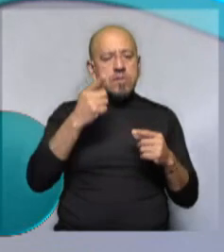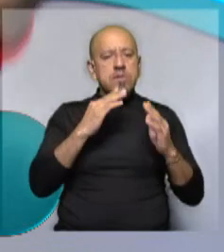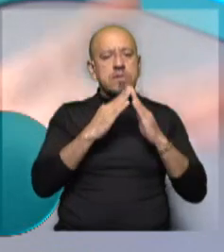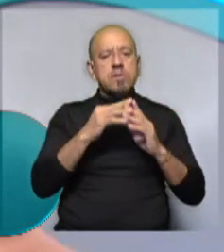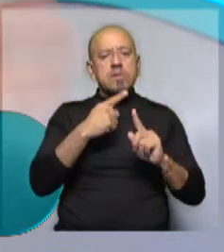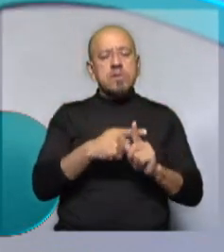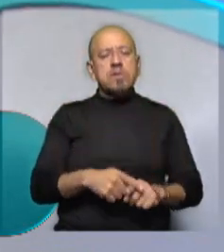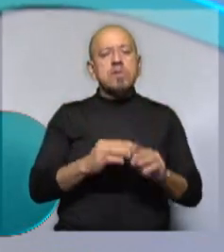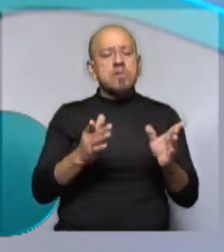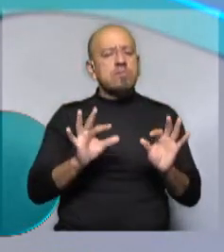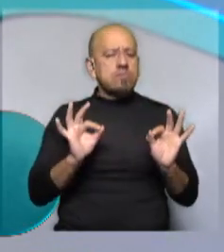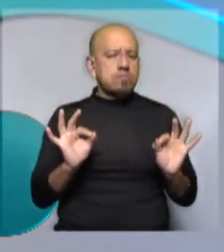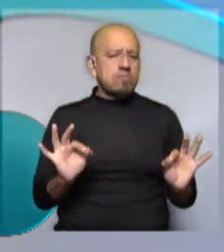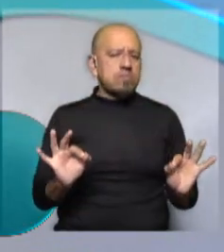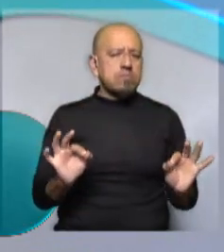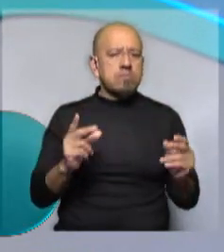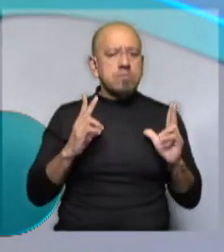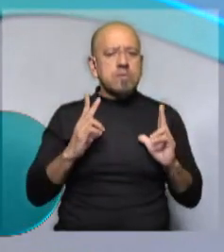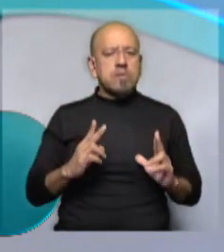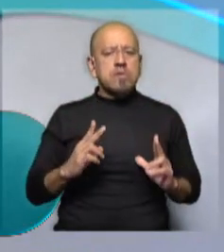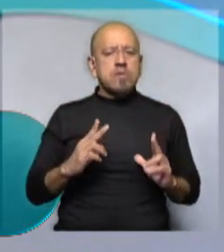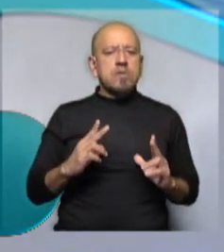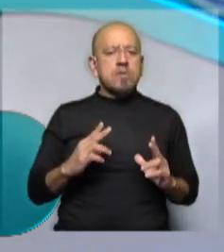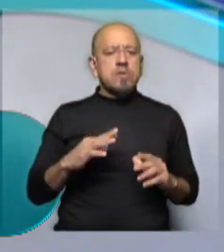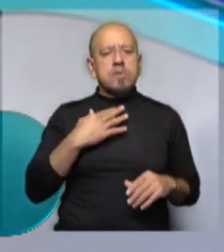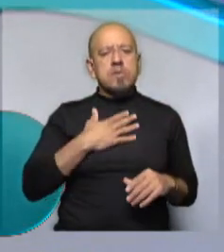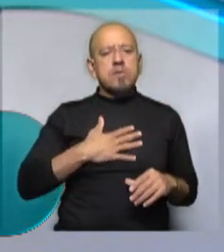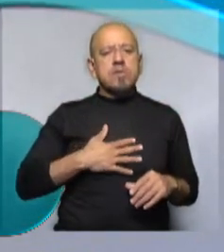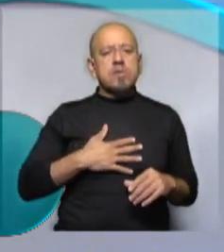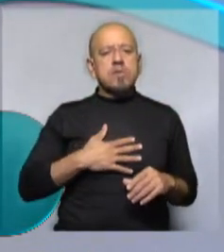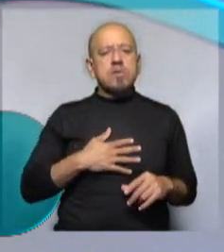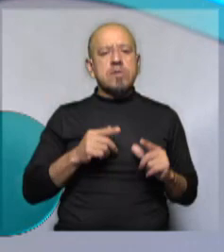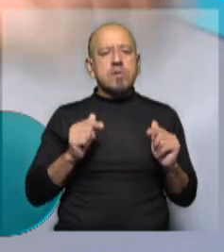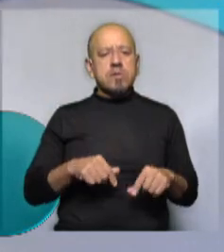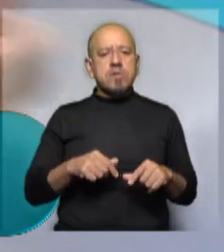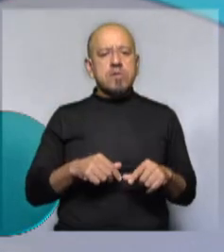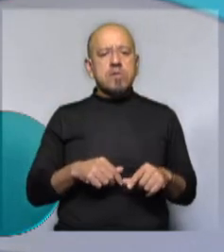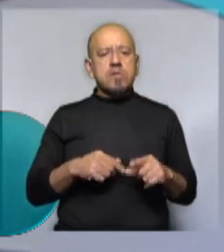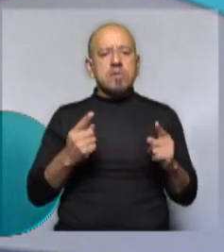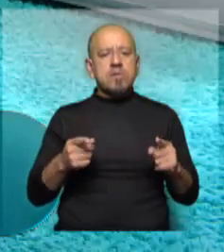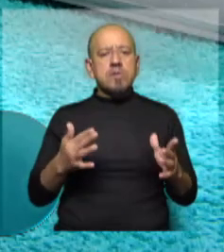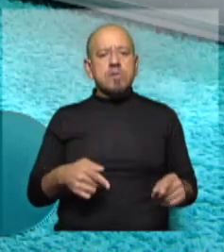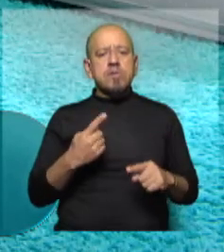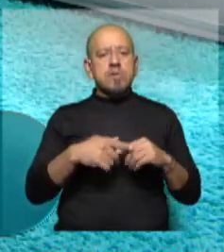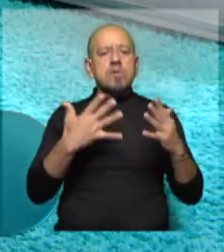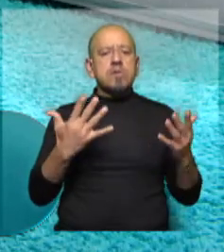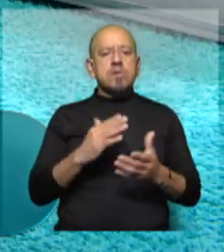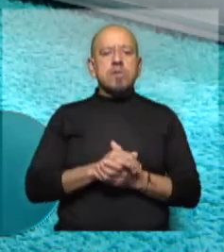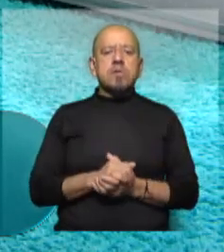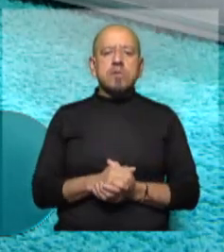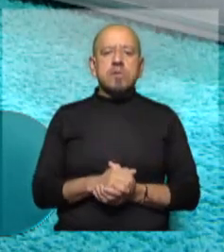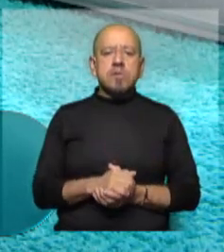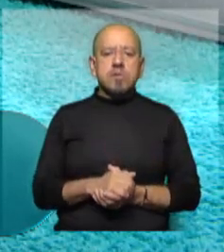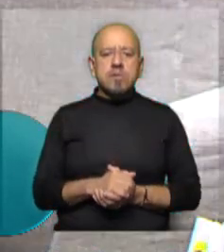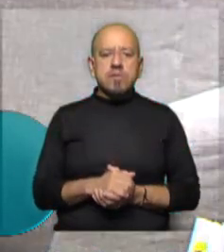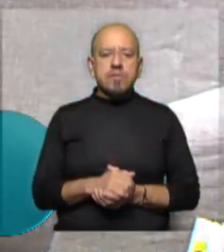en una ceremonia, en seriedad, en tranquilidad. Y acá estamos hablando de un festival. Sí. Well,